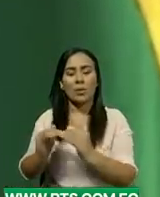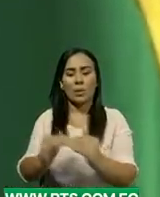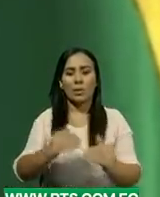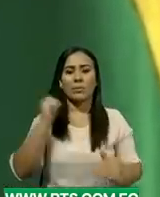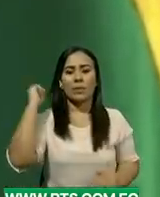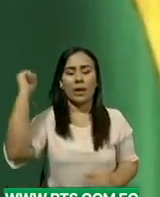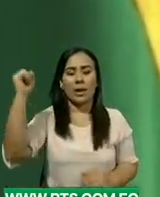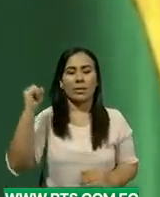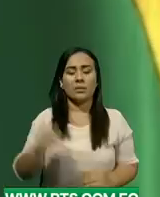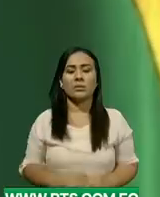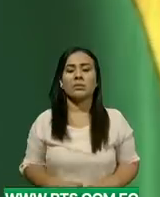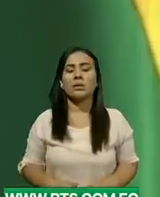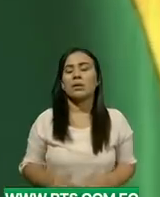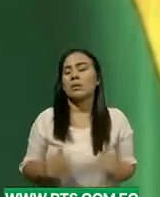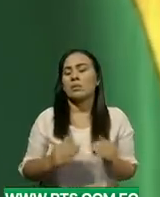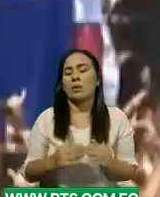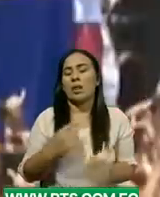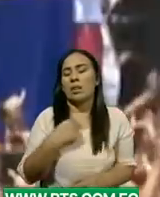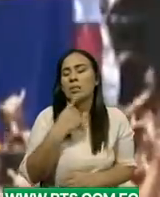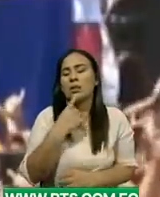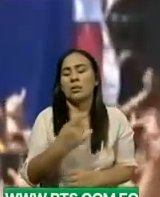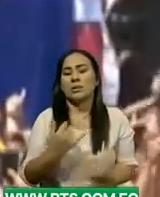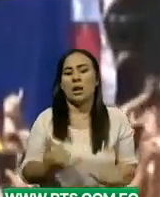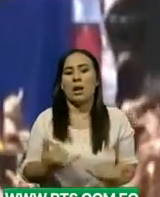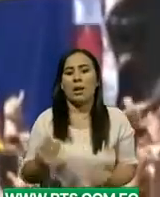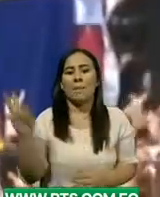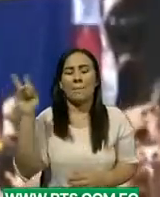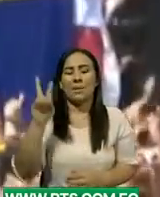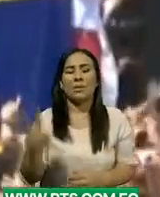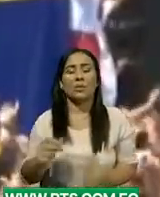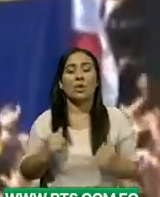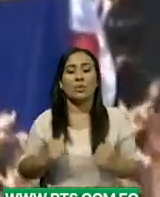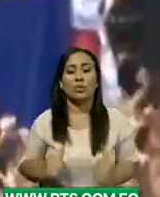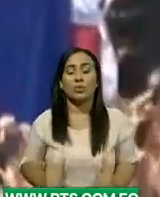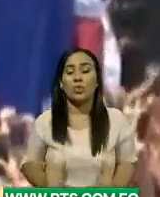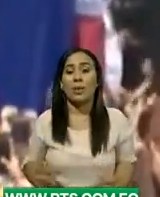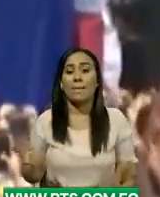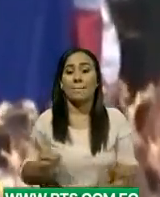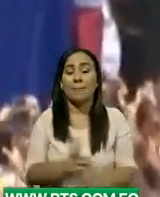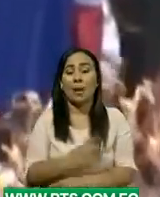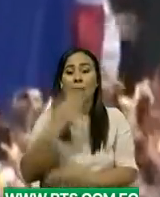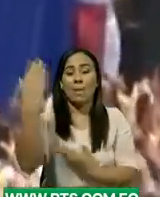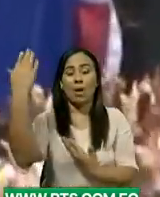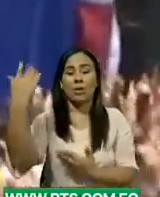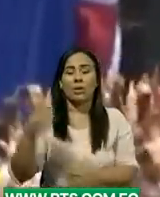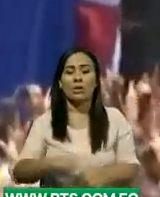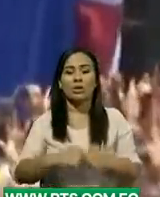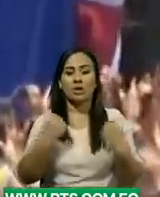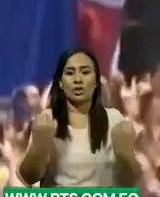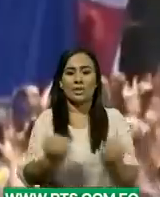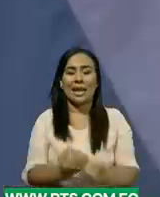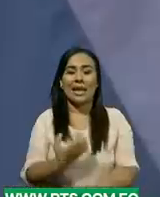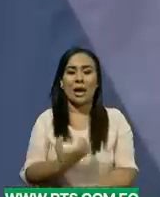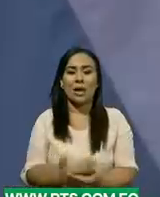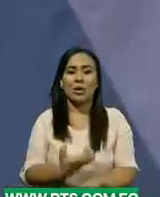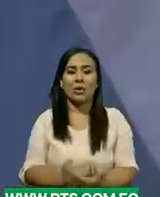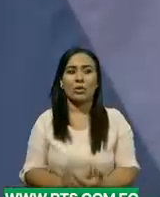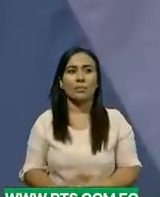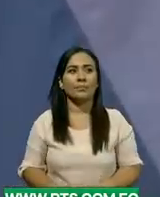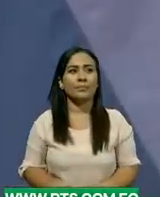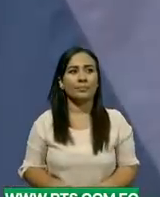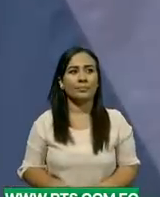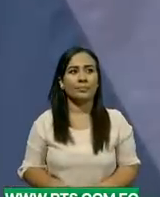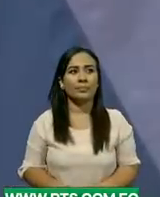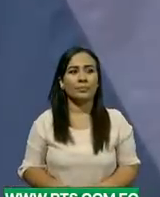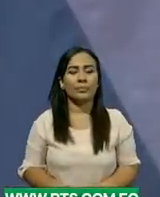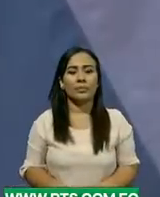democráticos, esto como una insinuación a la situación venezolana que atraviesa una crisis política, social y económica. Va a ser un foro que